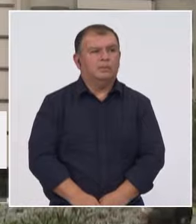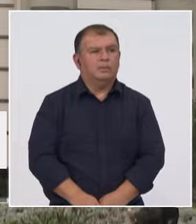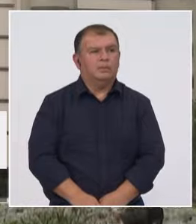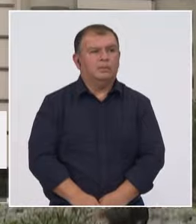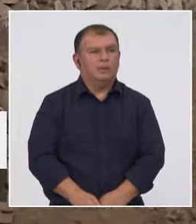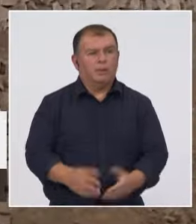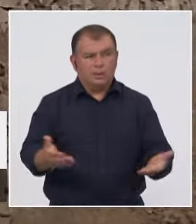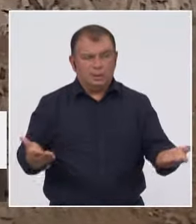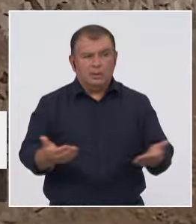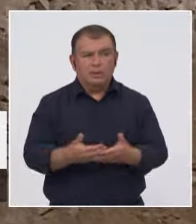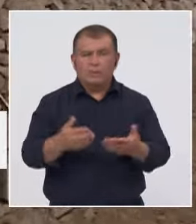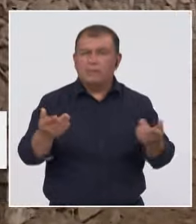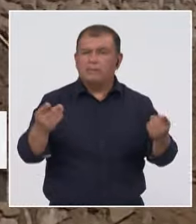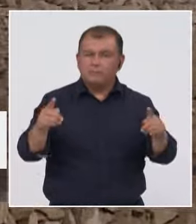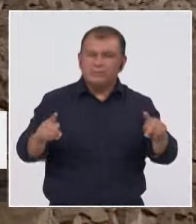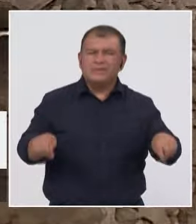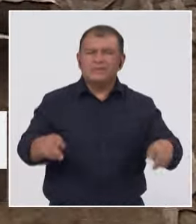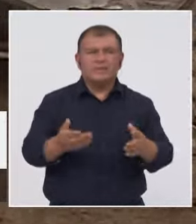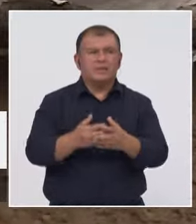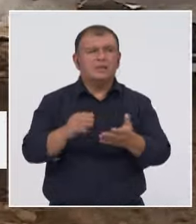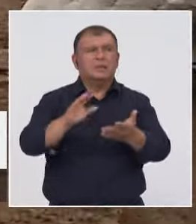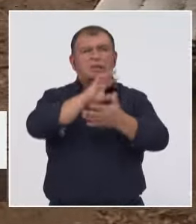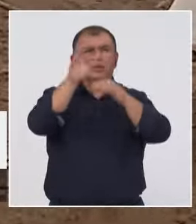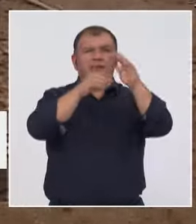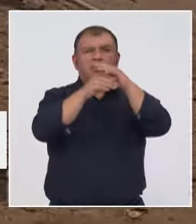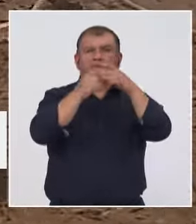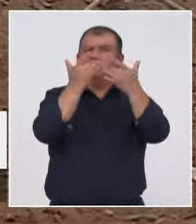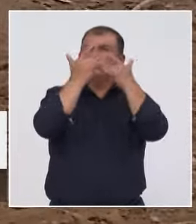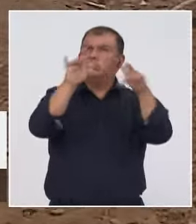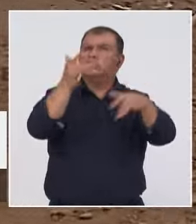en estos casos se suele presentar cielos despejados